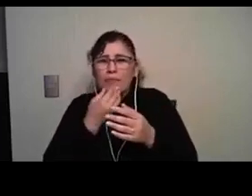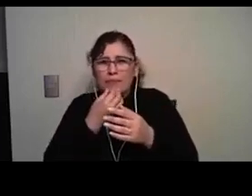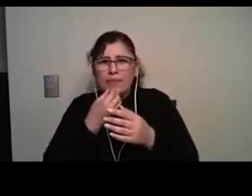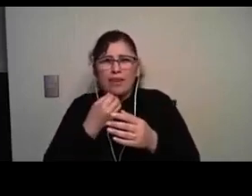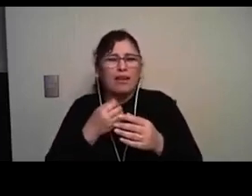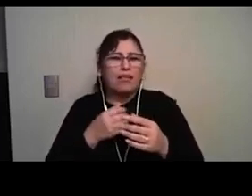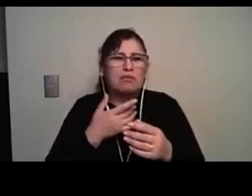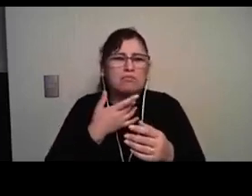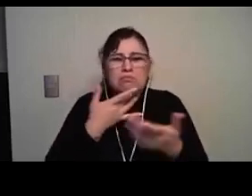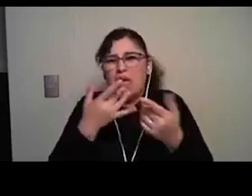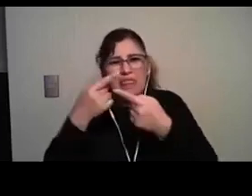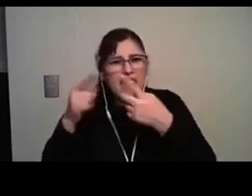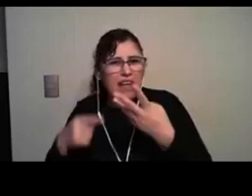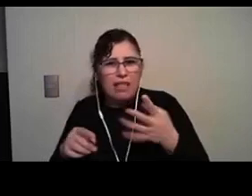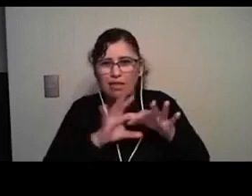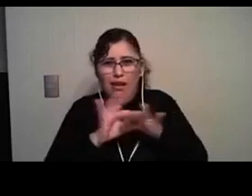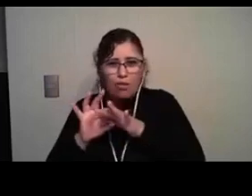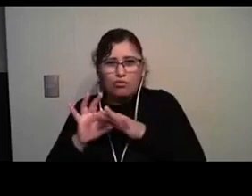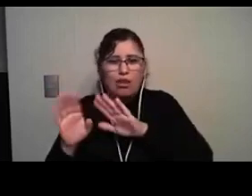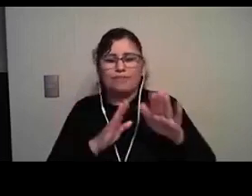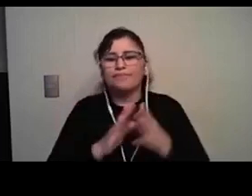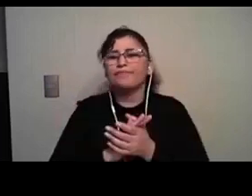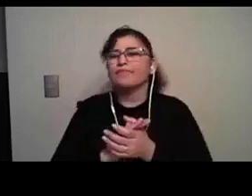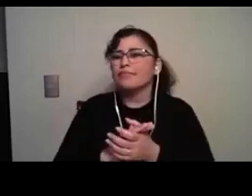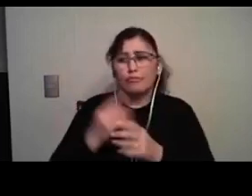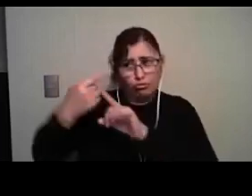Gracias, Matías, por la pregunta. ¿Alguna otra pregunta más?